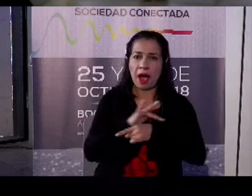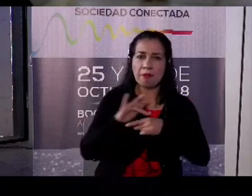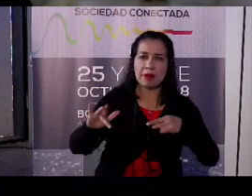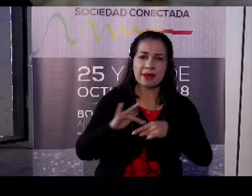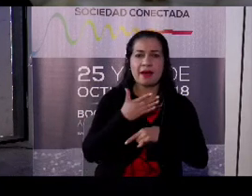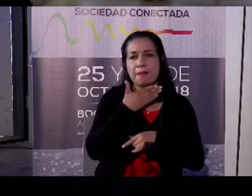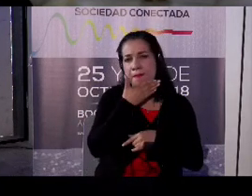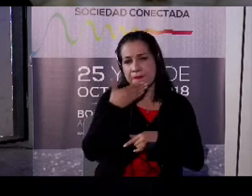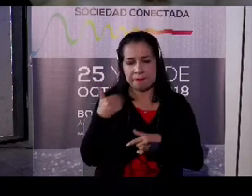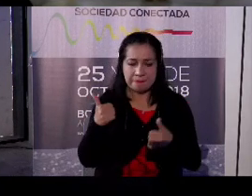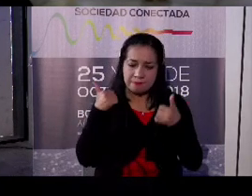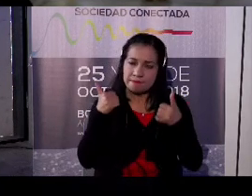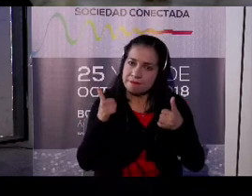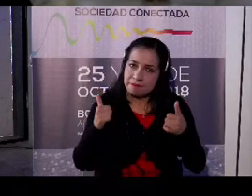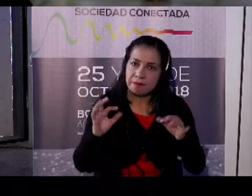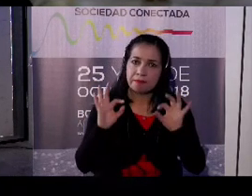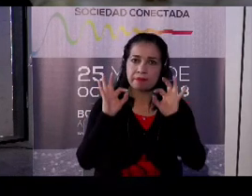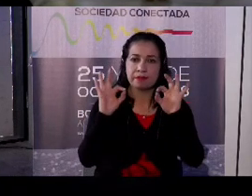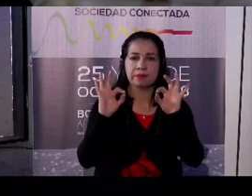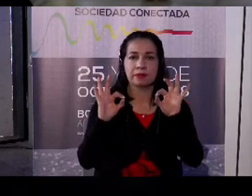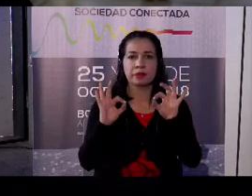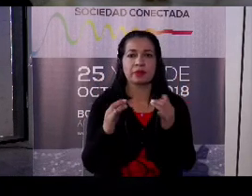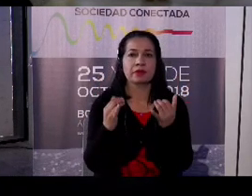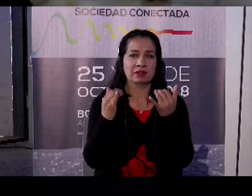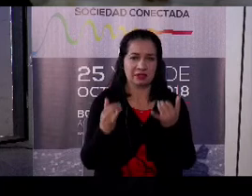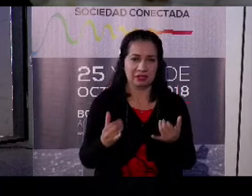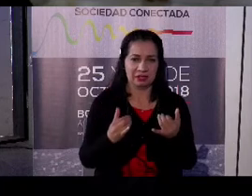posible y por eso